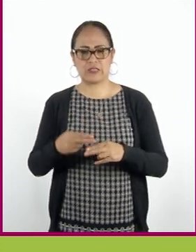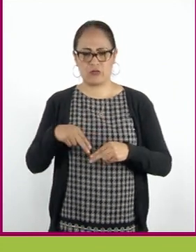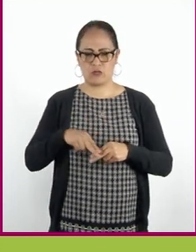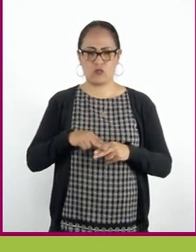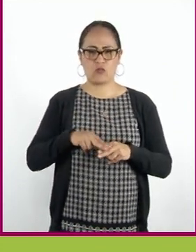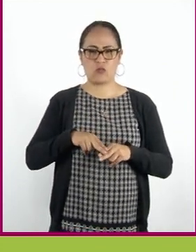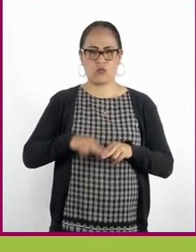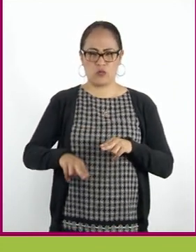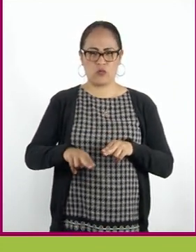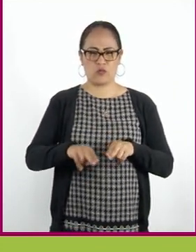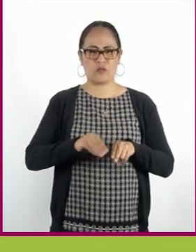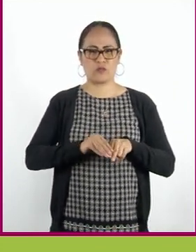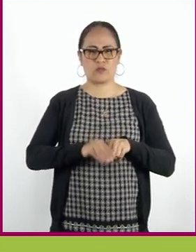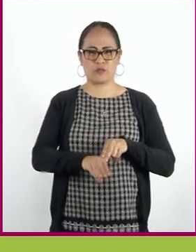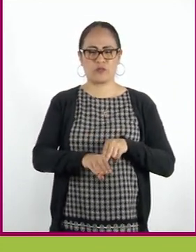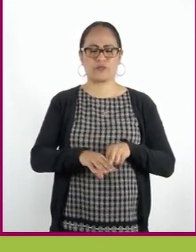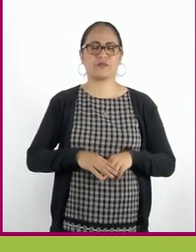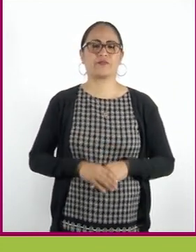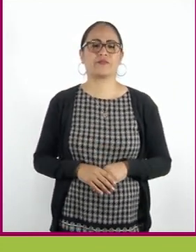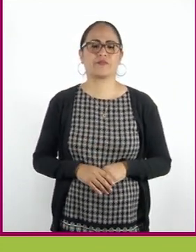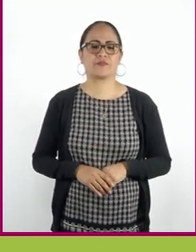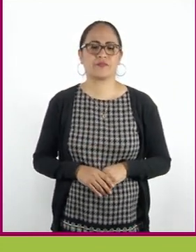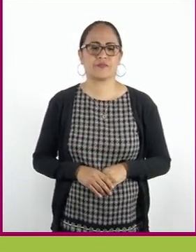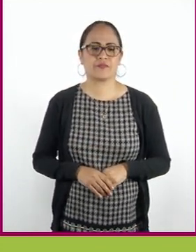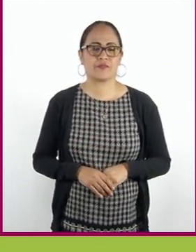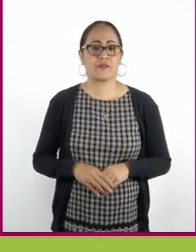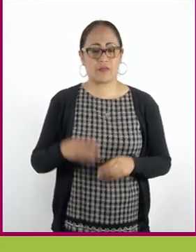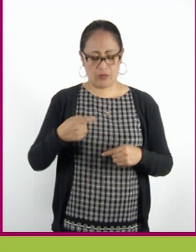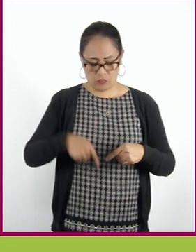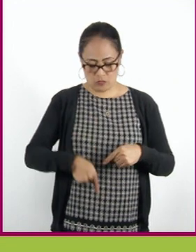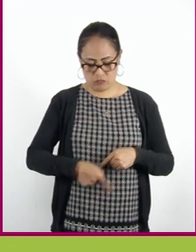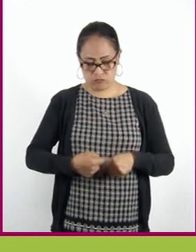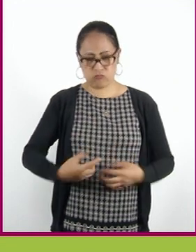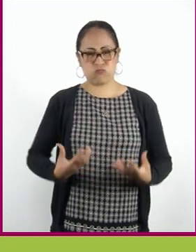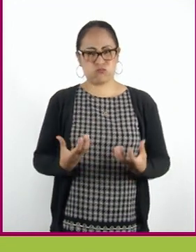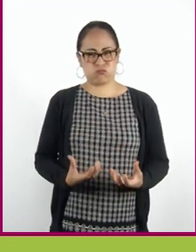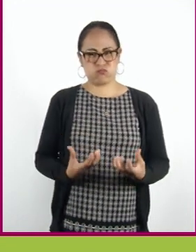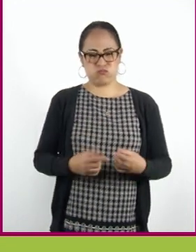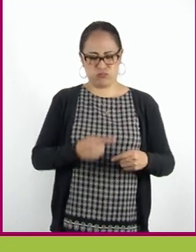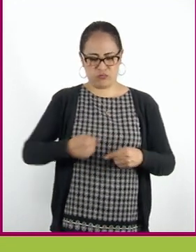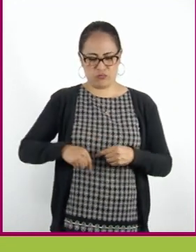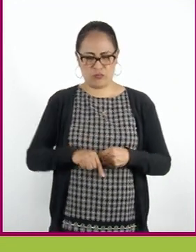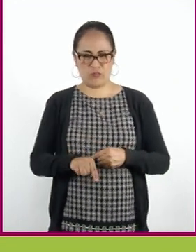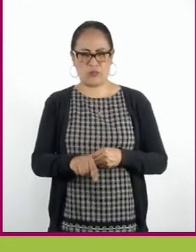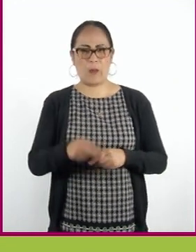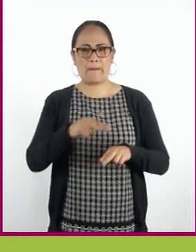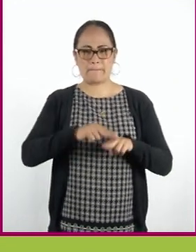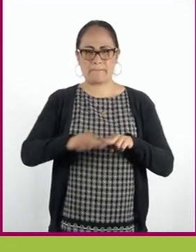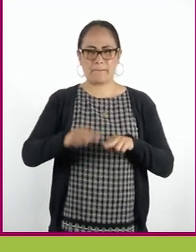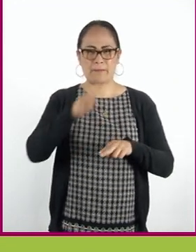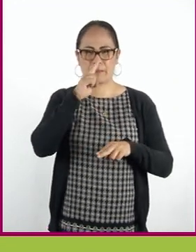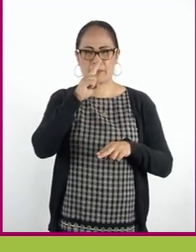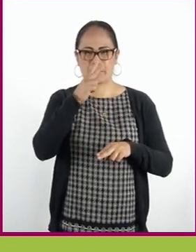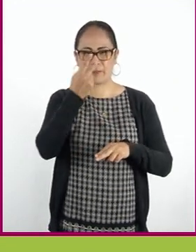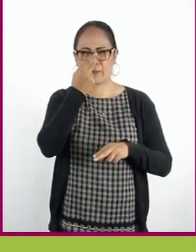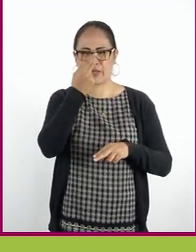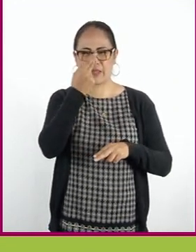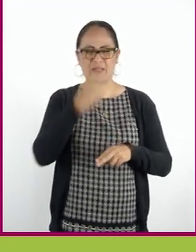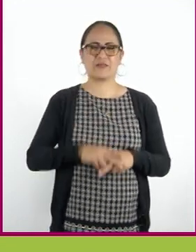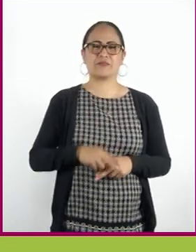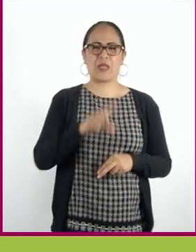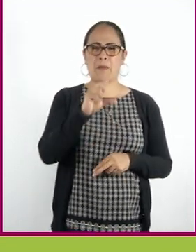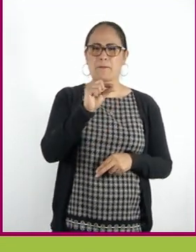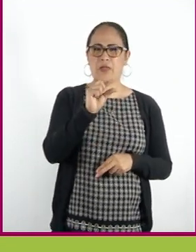seminales y la próstata. Durante este recorrido, el líquido seminal proporciona